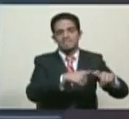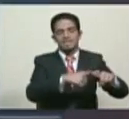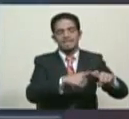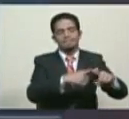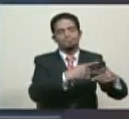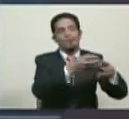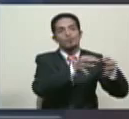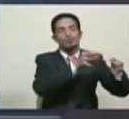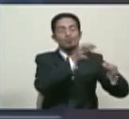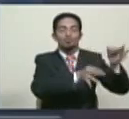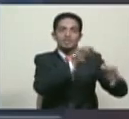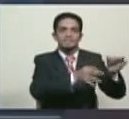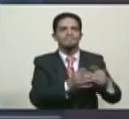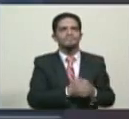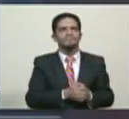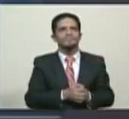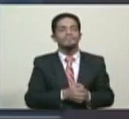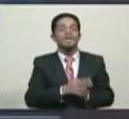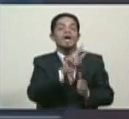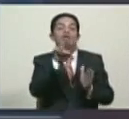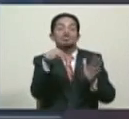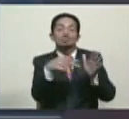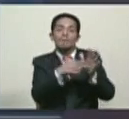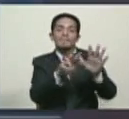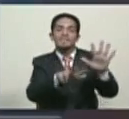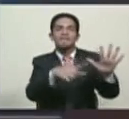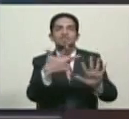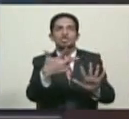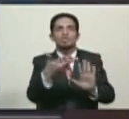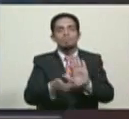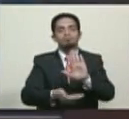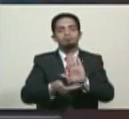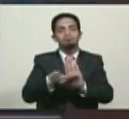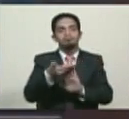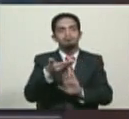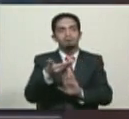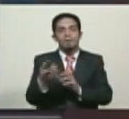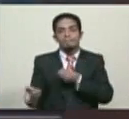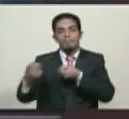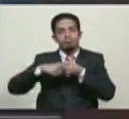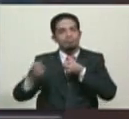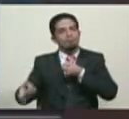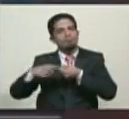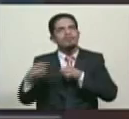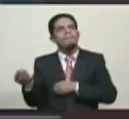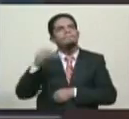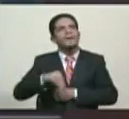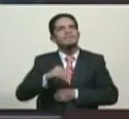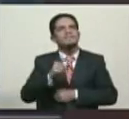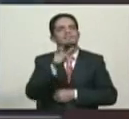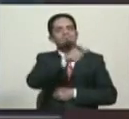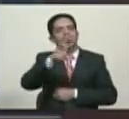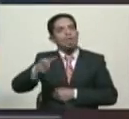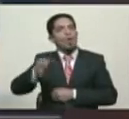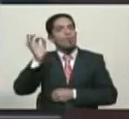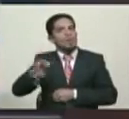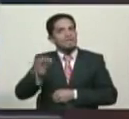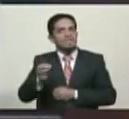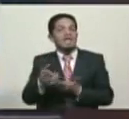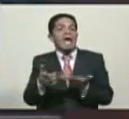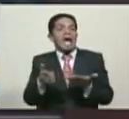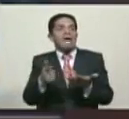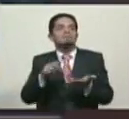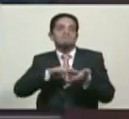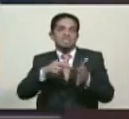Justicia. En el 2018 incrementamos el número de jueces a nivel nacional. Así logramos reforzar la Administración de